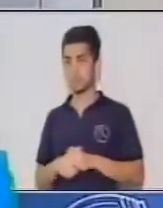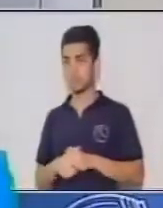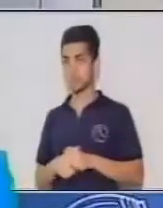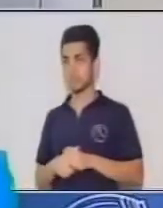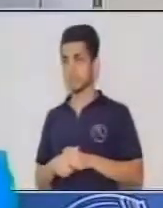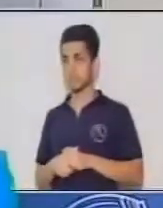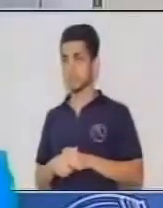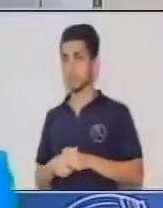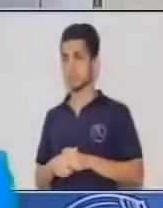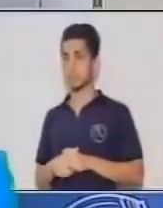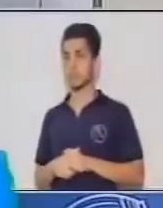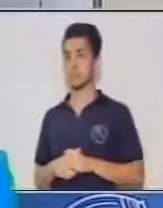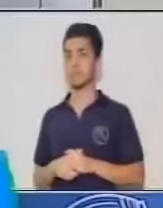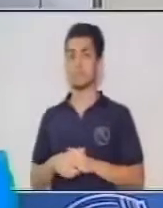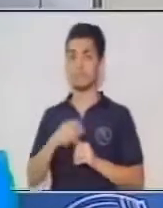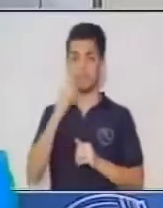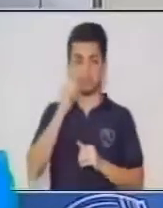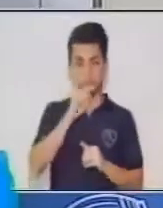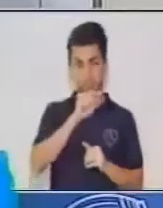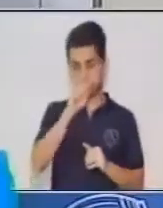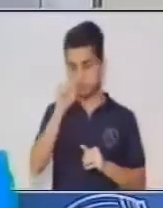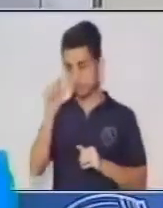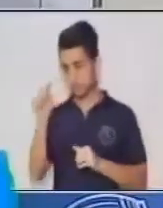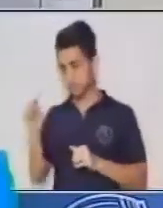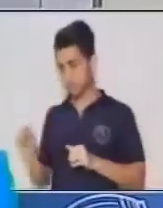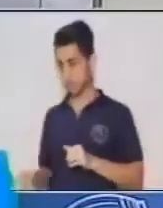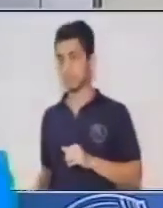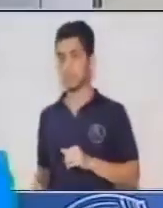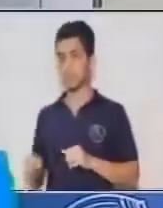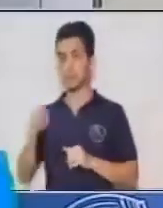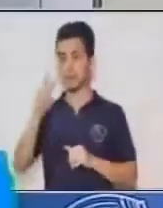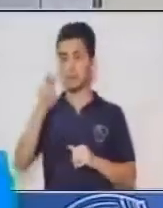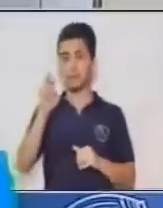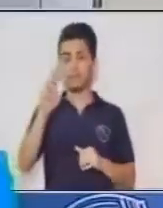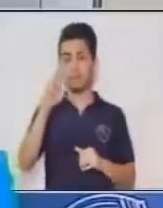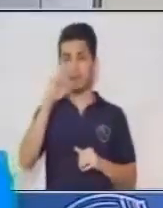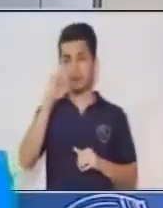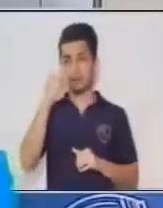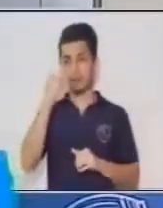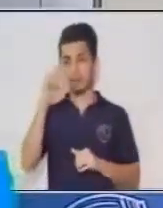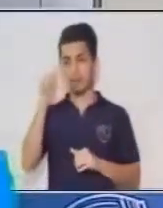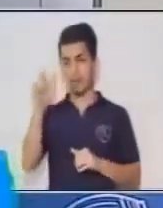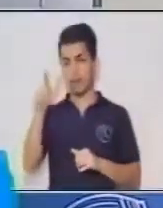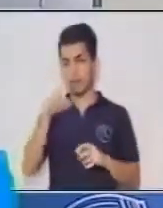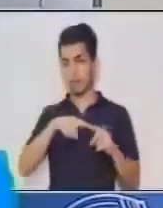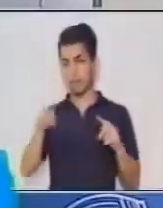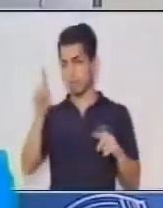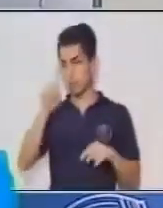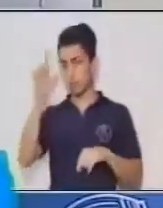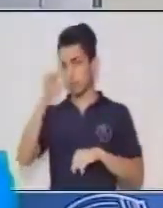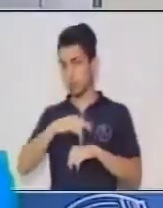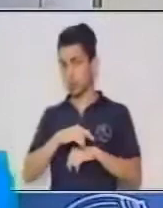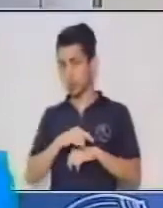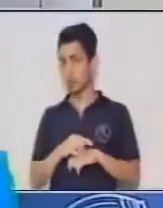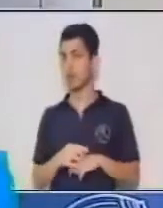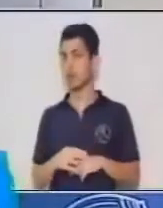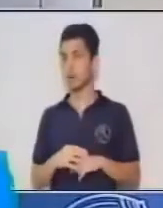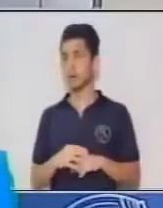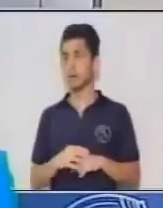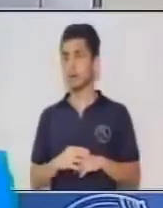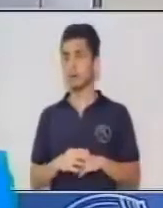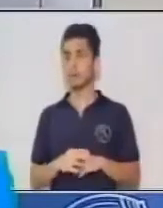Vemos que se va acercando al eje vertical, pero no lo toca. Vemos también que se va acercando al